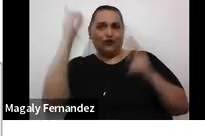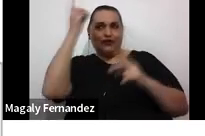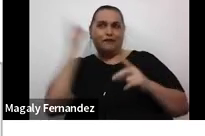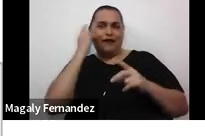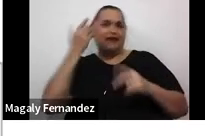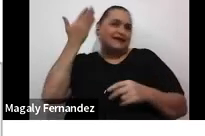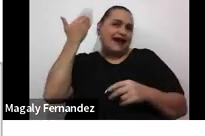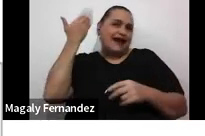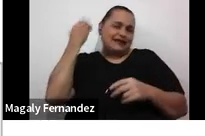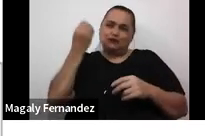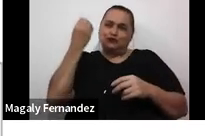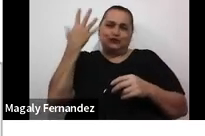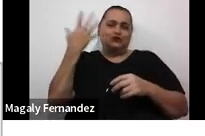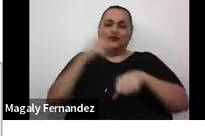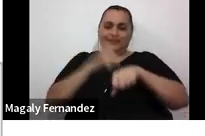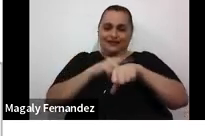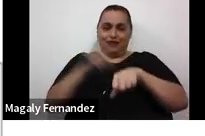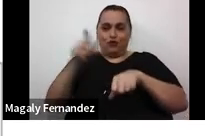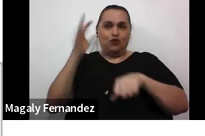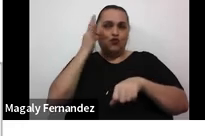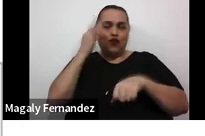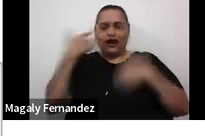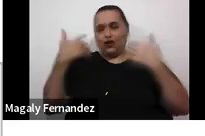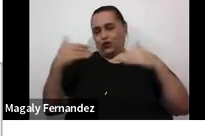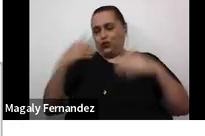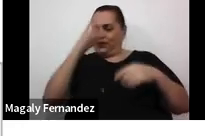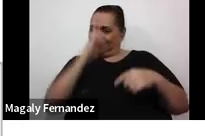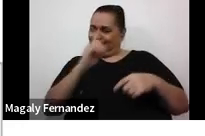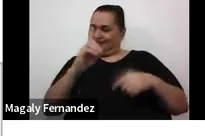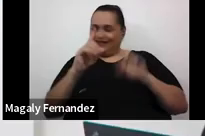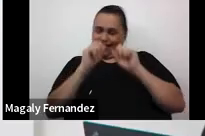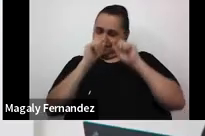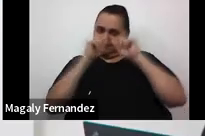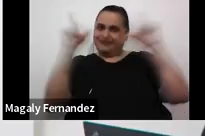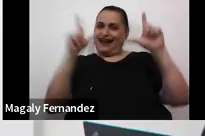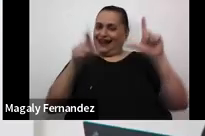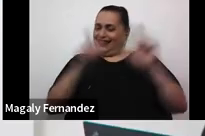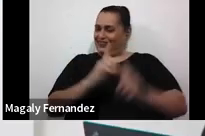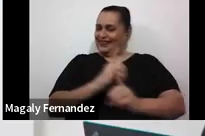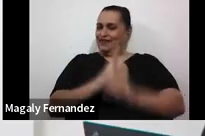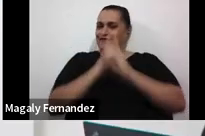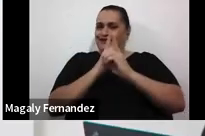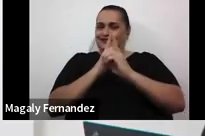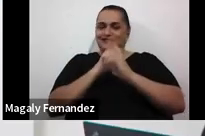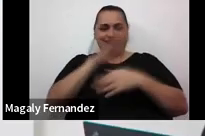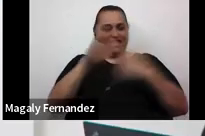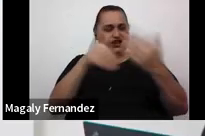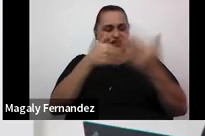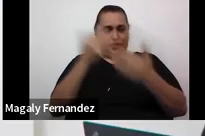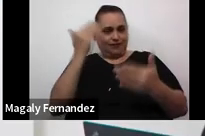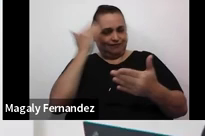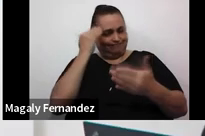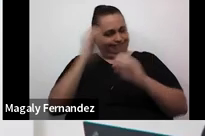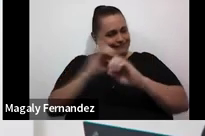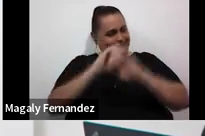bastante ya y la verdad que es una mujer digna de admirar esa defensa Y esa ecuanimidad para